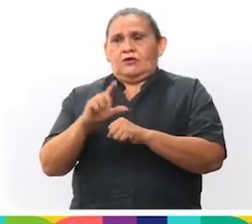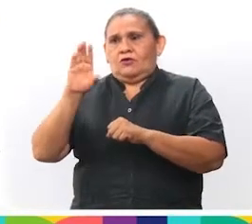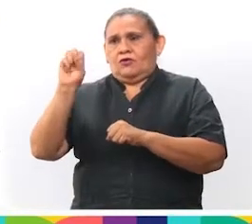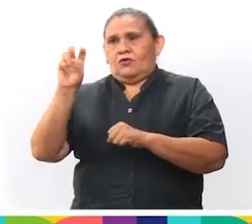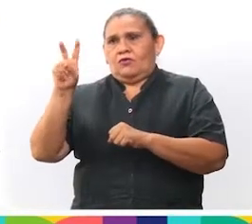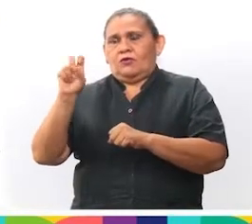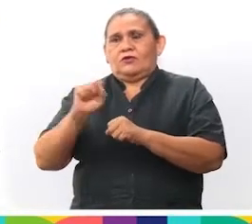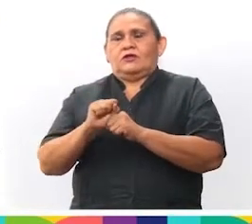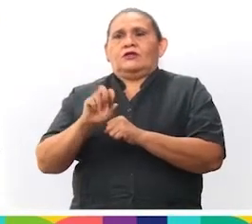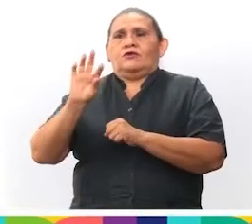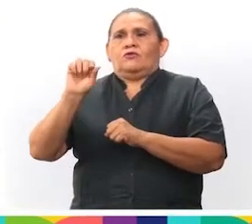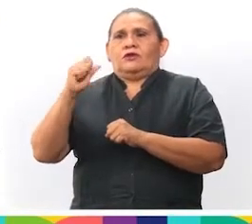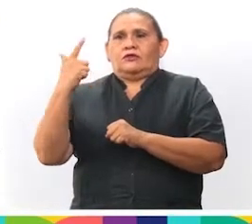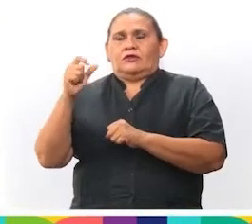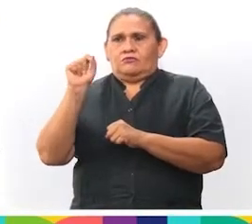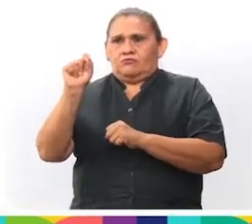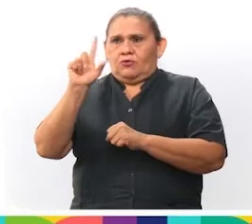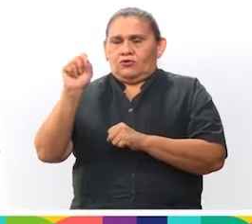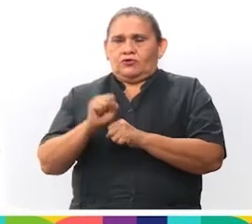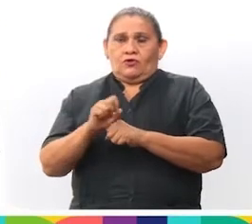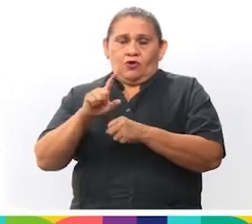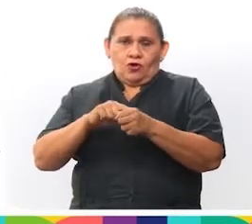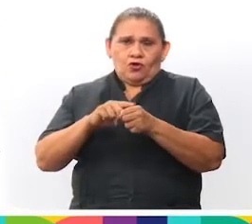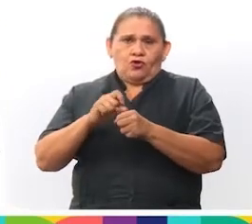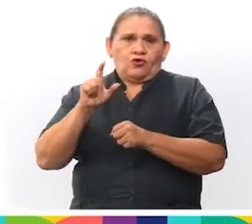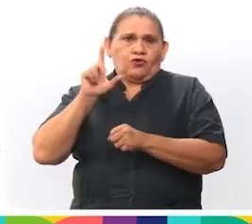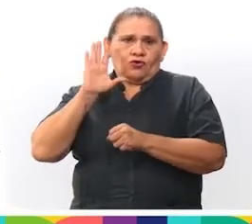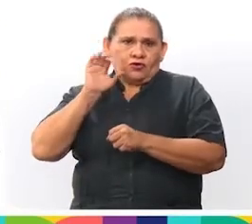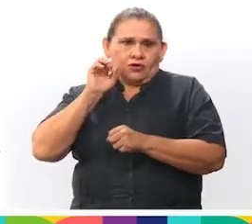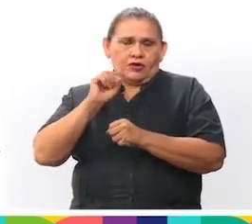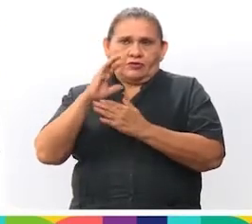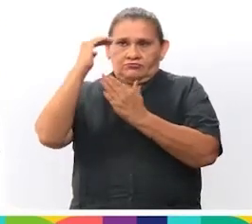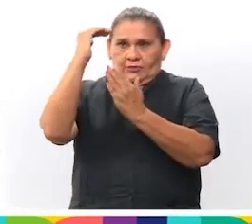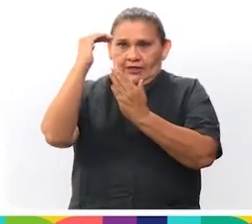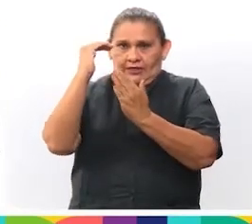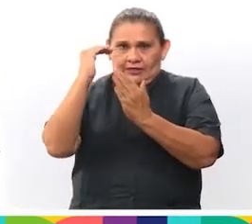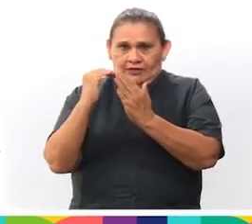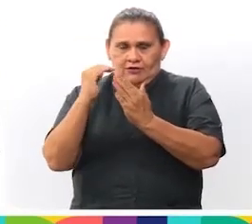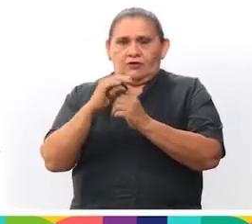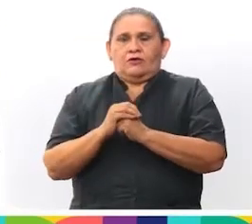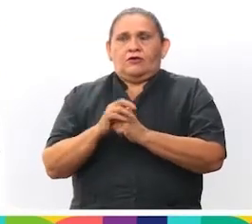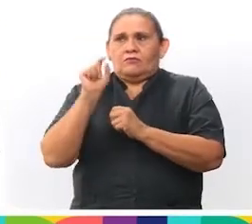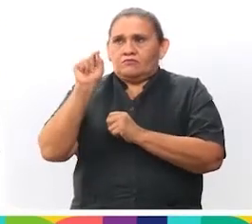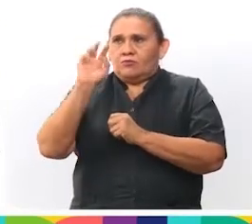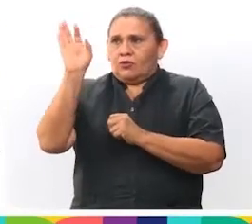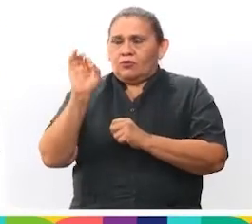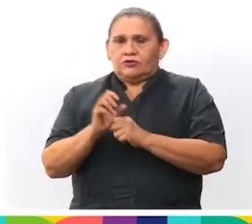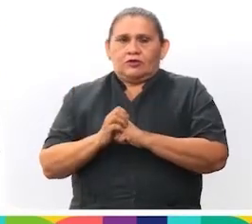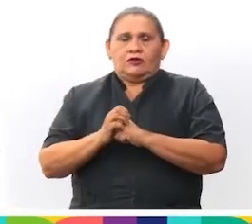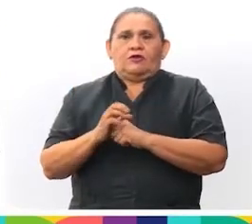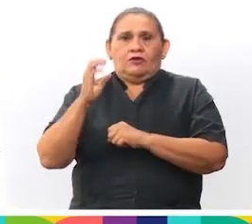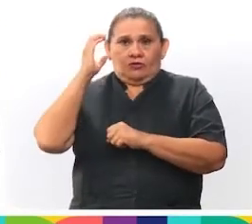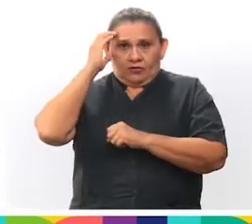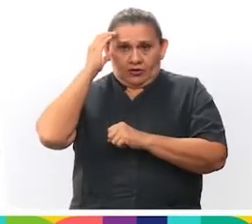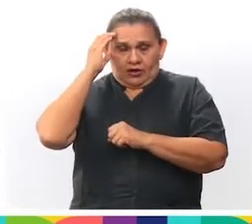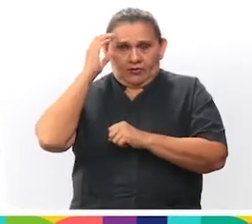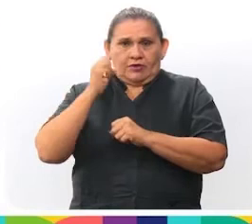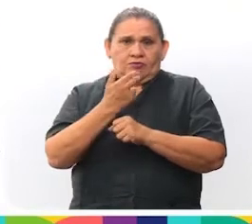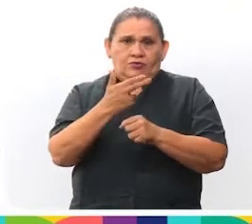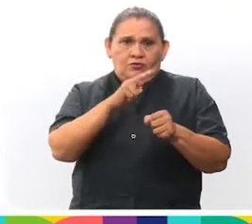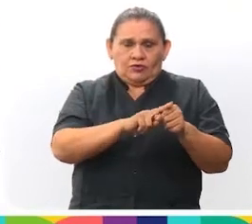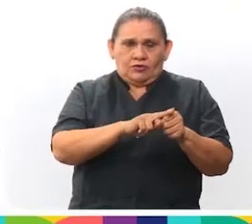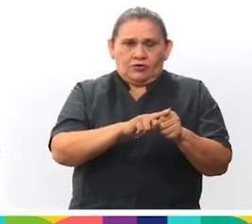de 47.8%. Está en color naranja y en descenso. El porcentaje de ocupación de camas de hospitalización